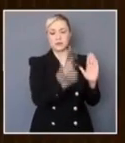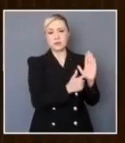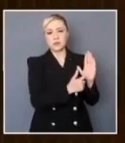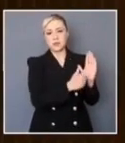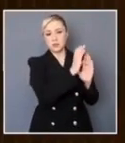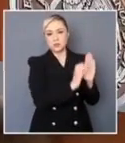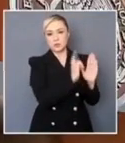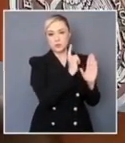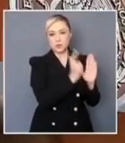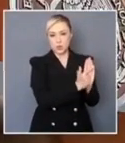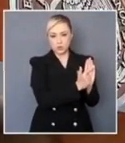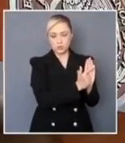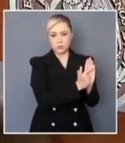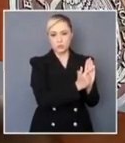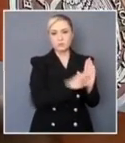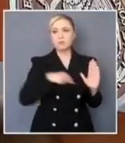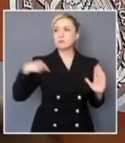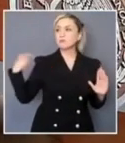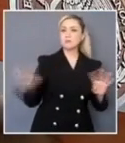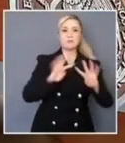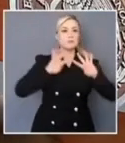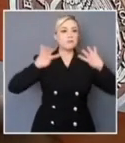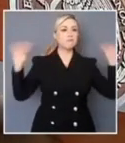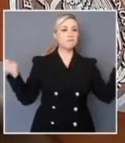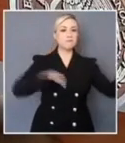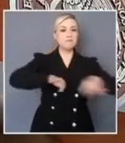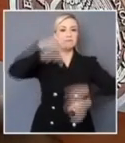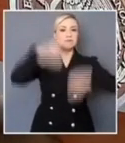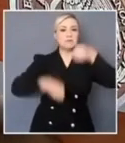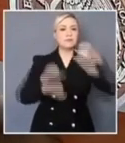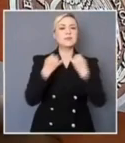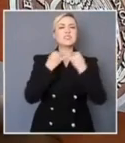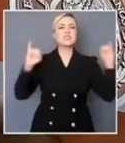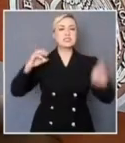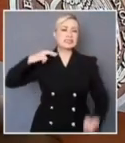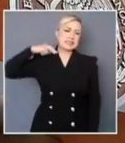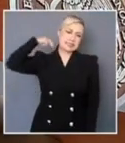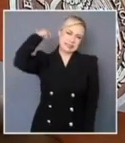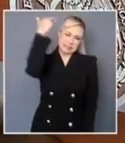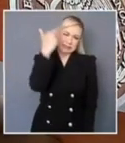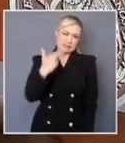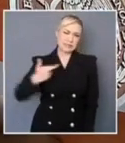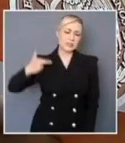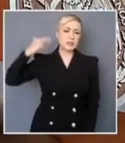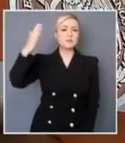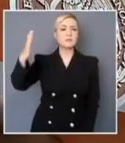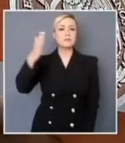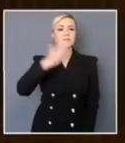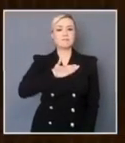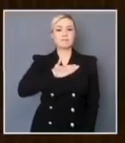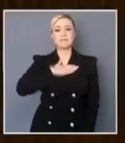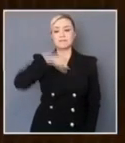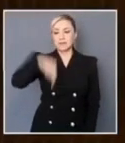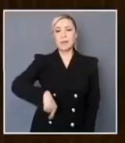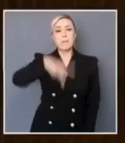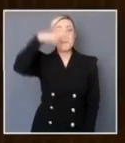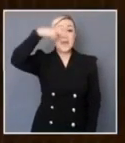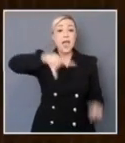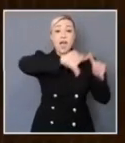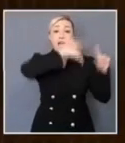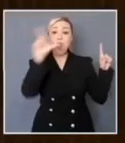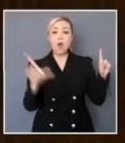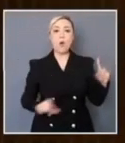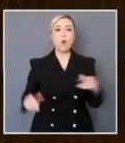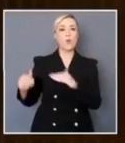Una judicatura independiente es pilar de nuestra democracia, es